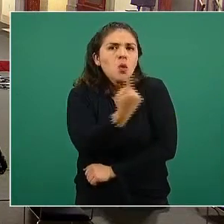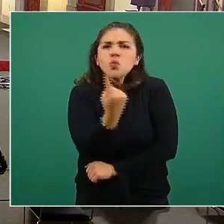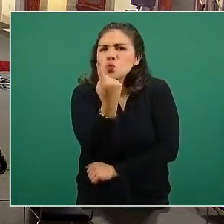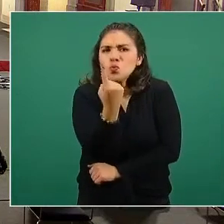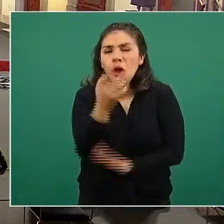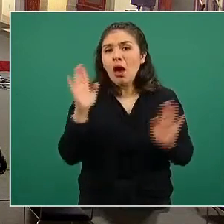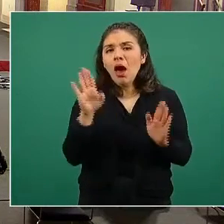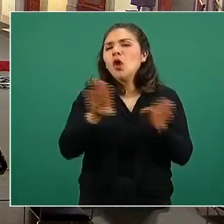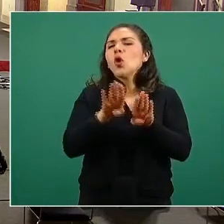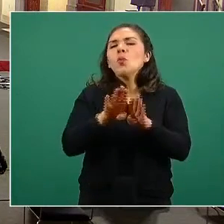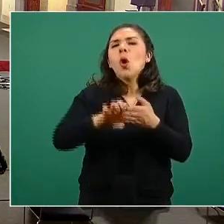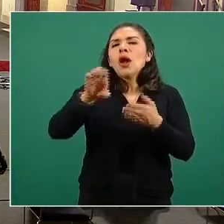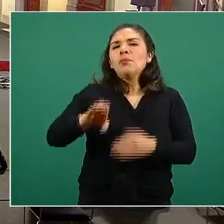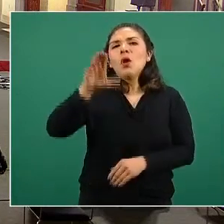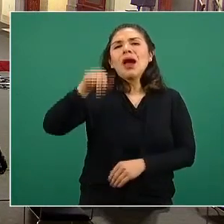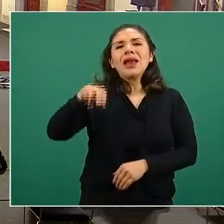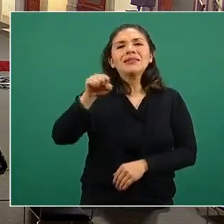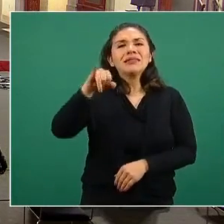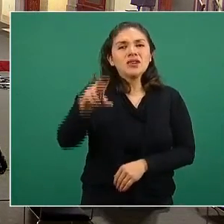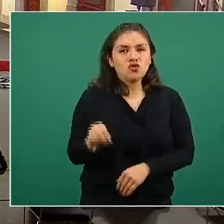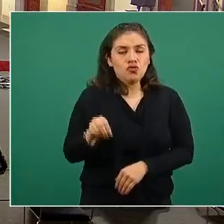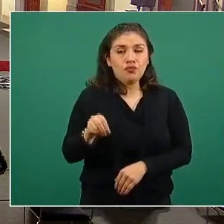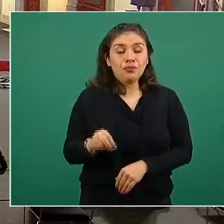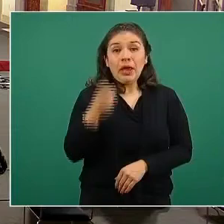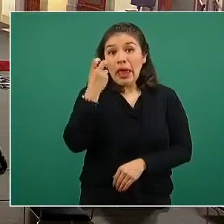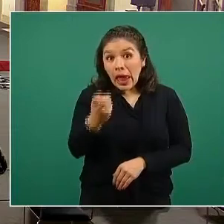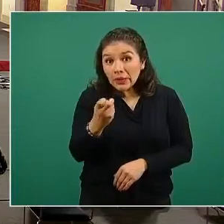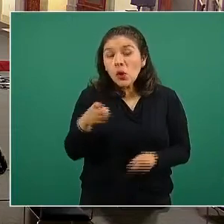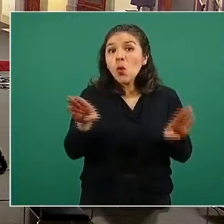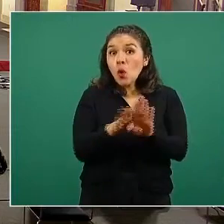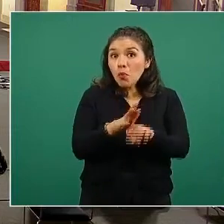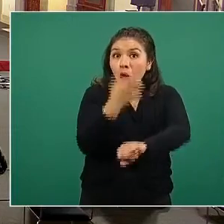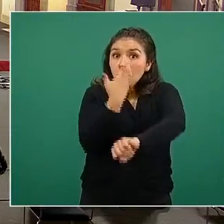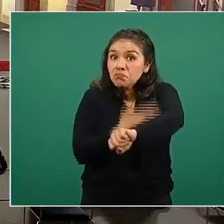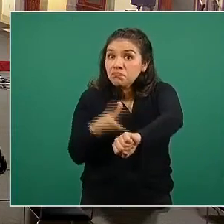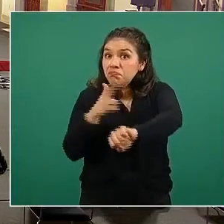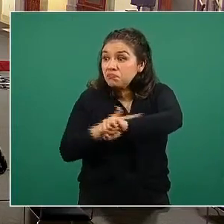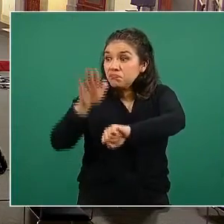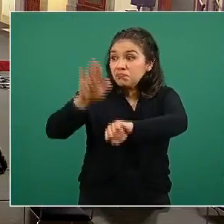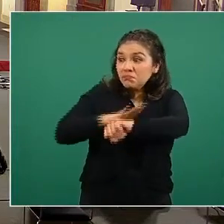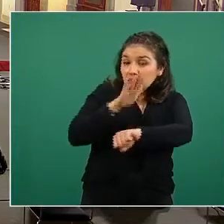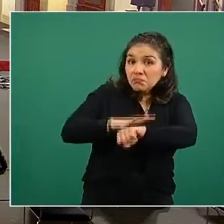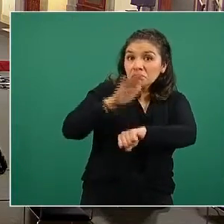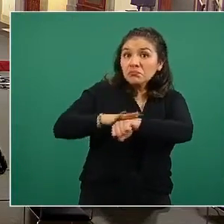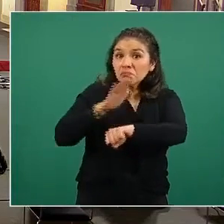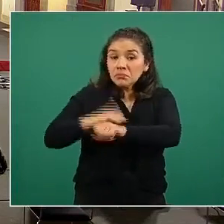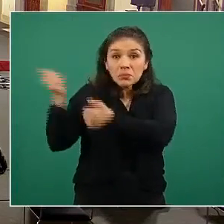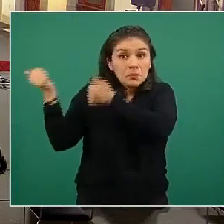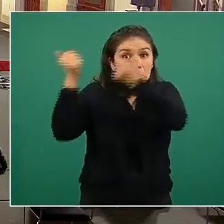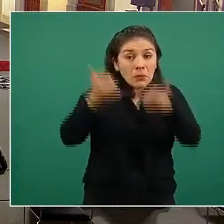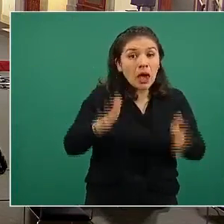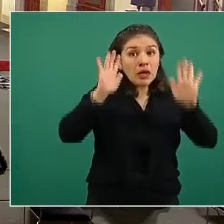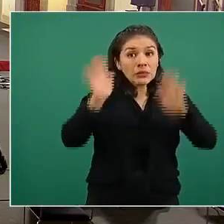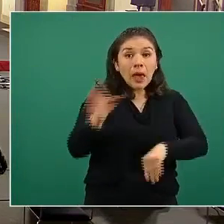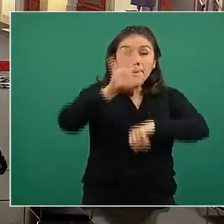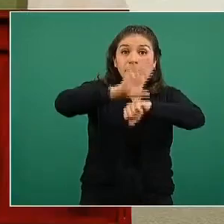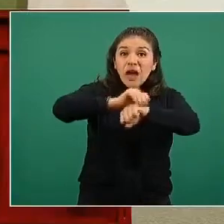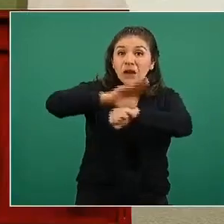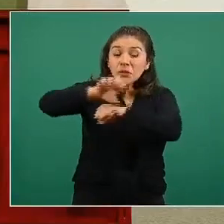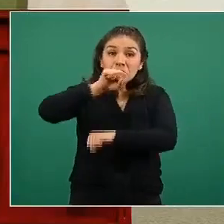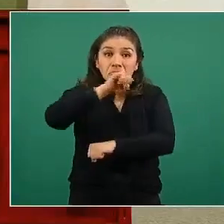dosis. Es el caso, por ejemplo, de CanSino. En la medida entonces que esto sea evaluado y finalmente obtengan sus